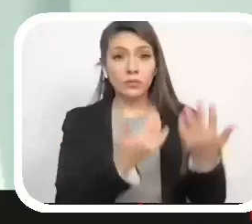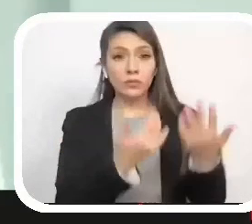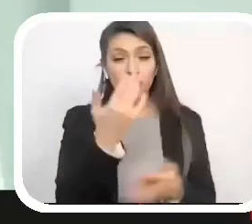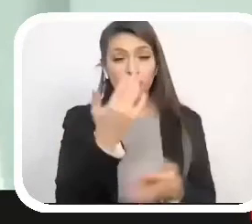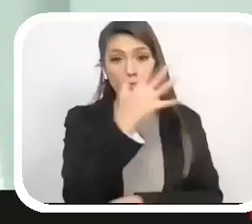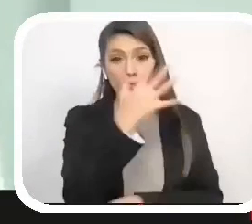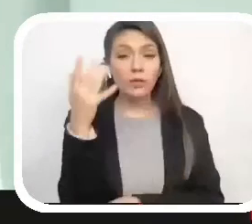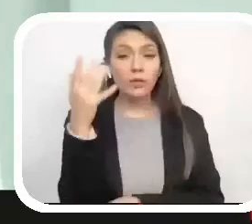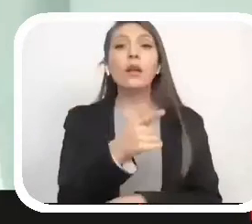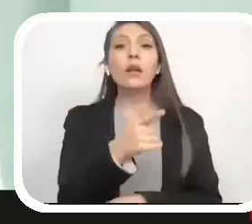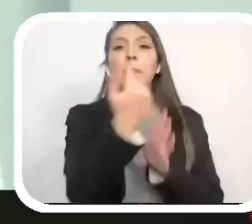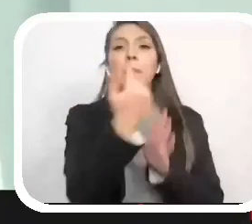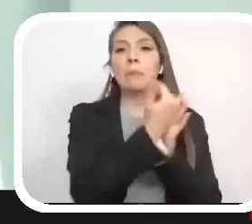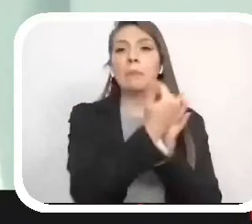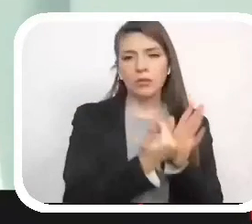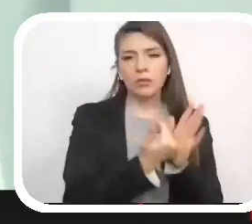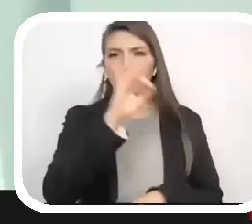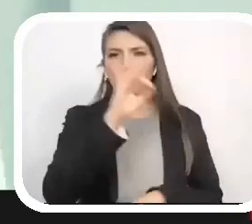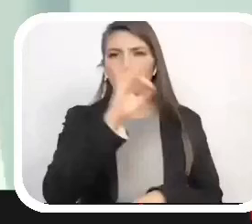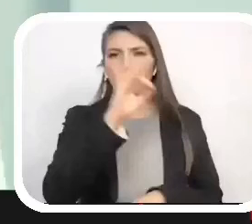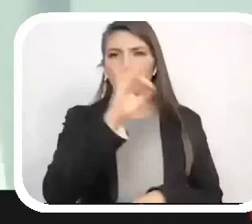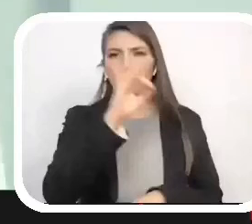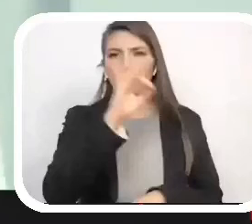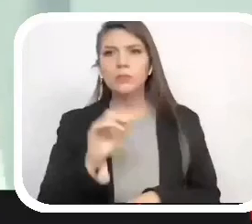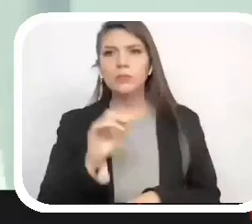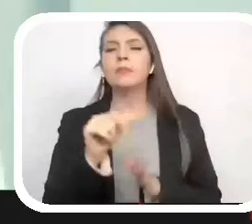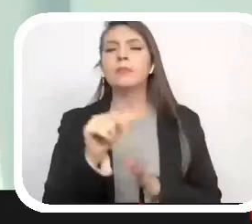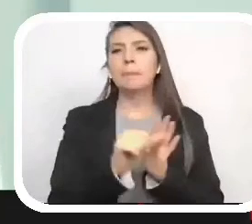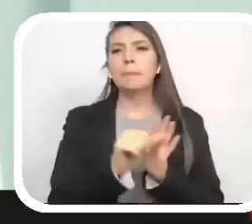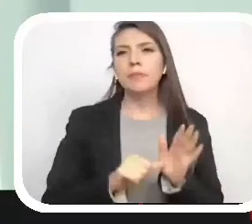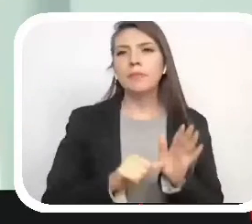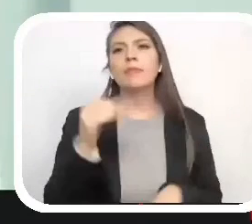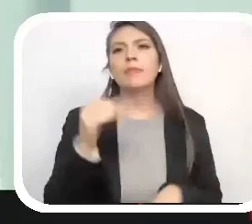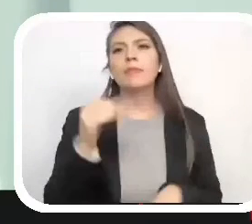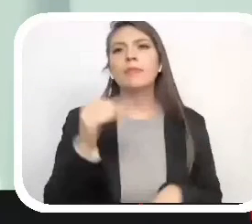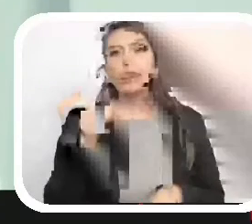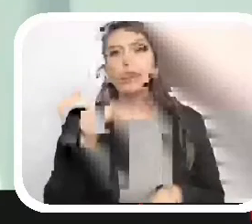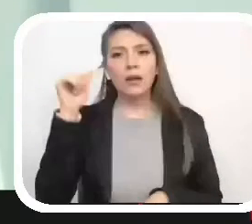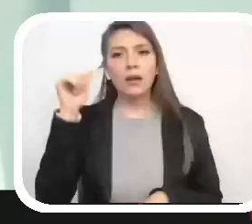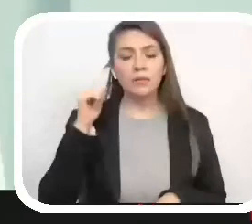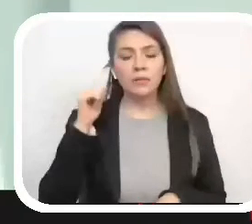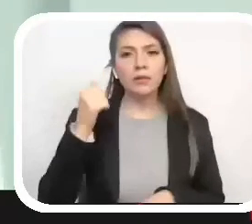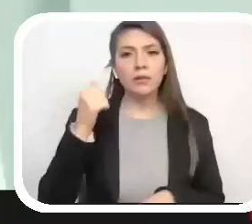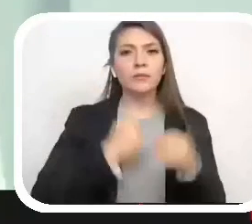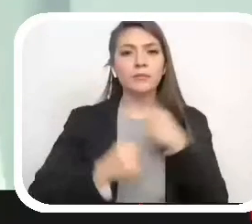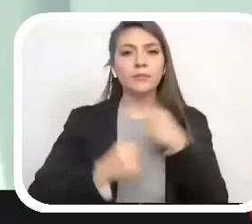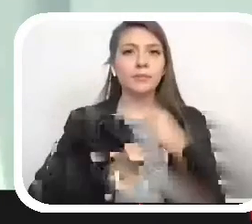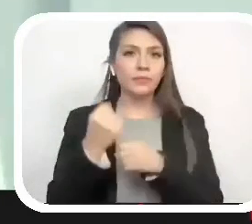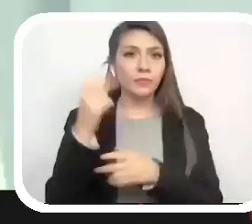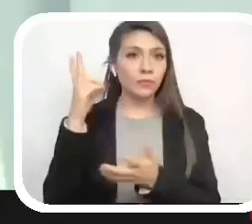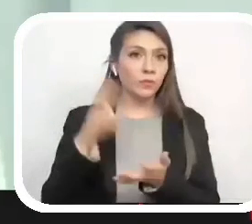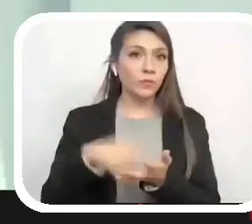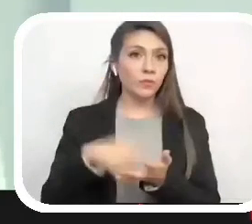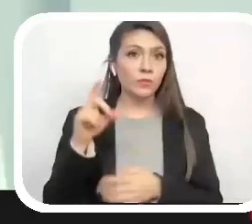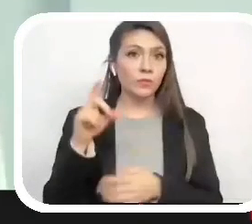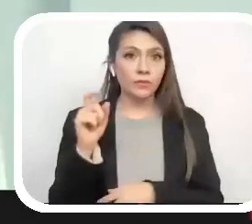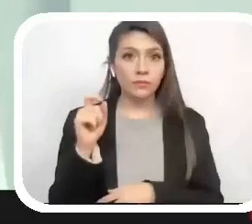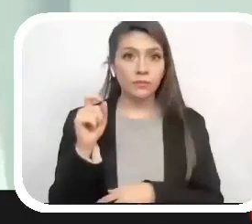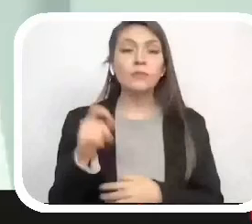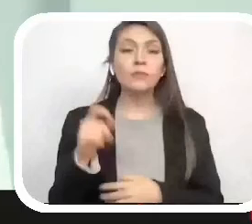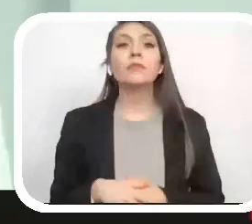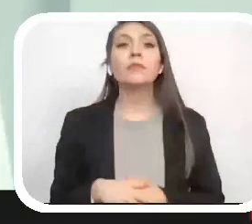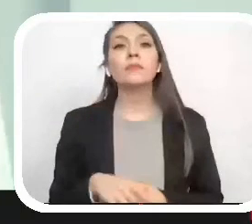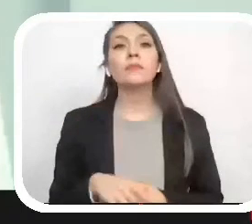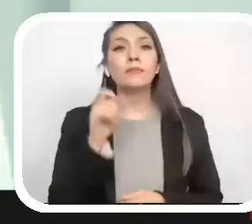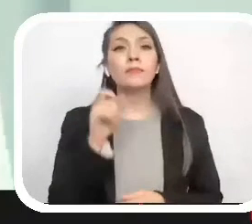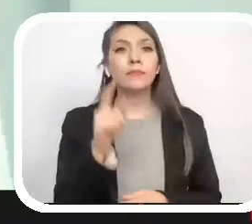un 25% durante los meses de febrero a abril del 2020, en comparación con el mismo periodo